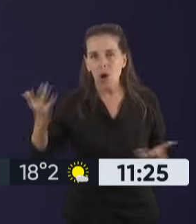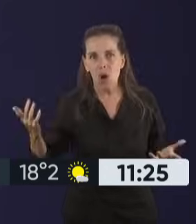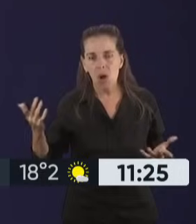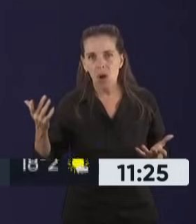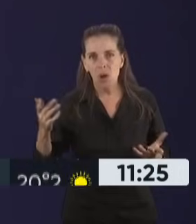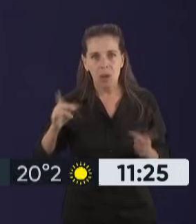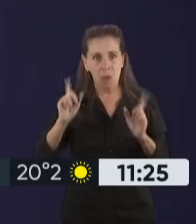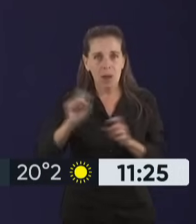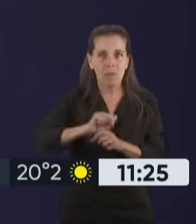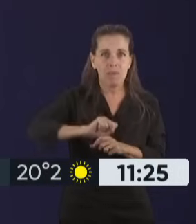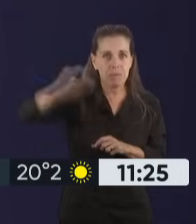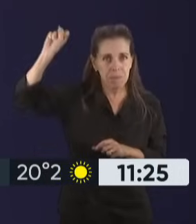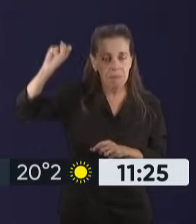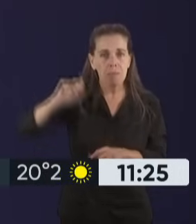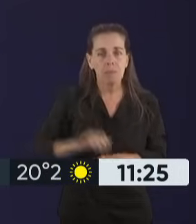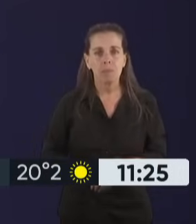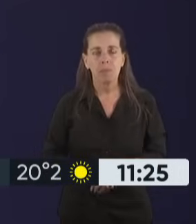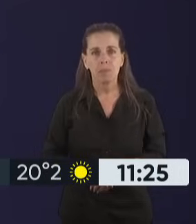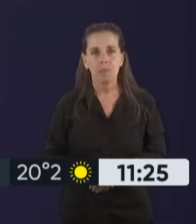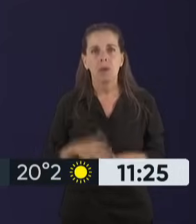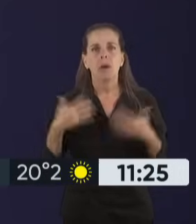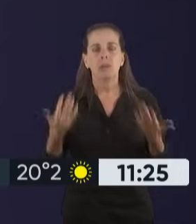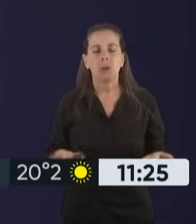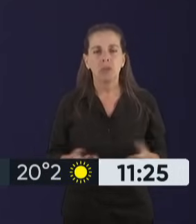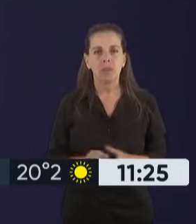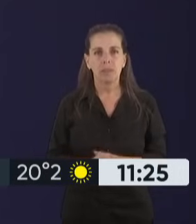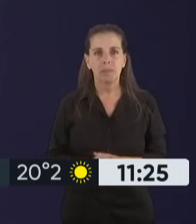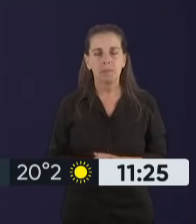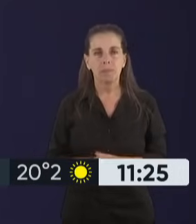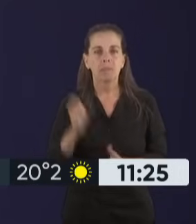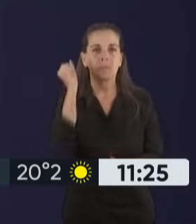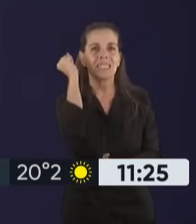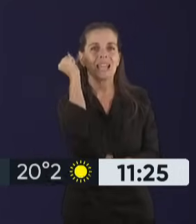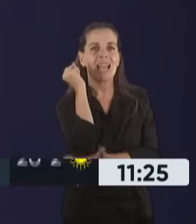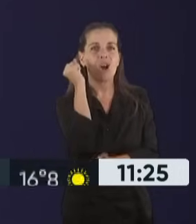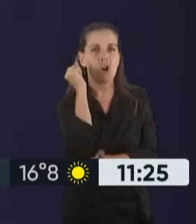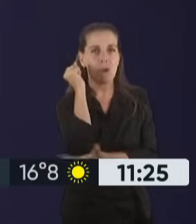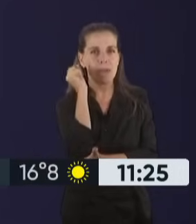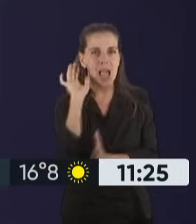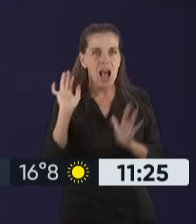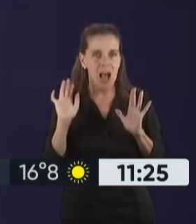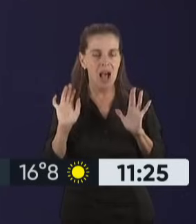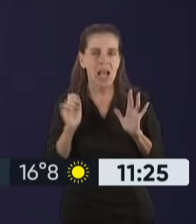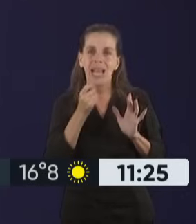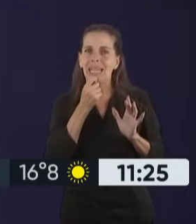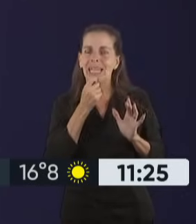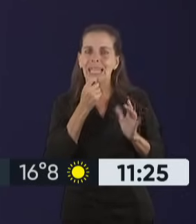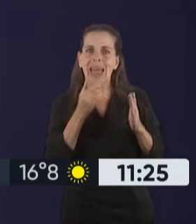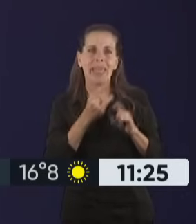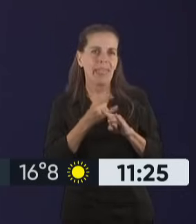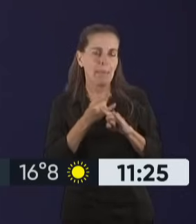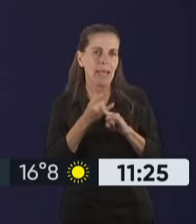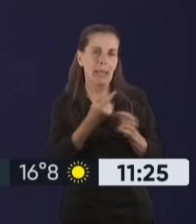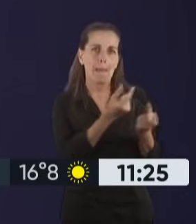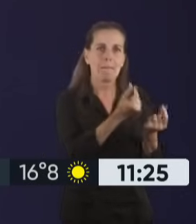¿no? Entonces, lo cierto es que la economía, cuando vos siempre ajusta por precio, por